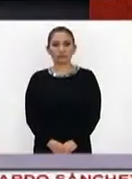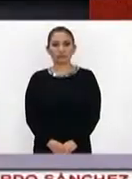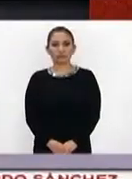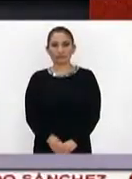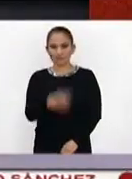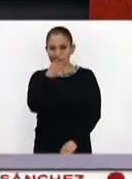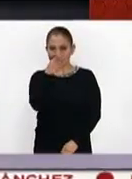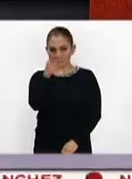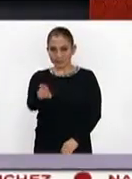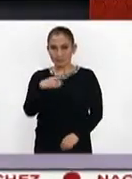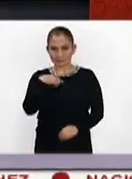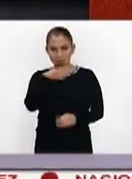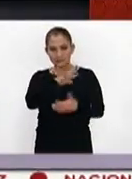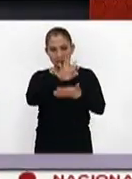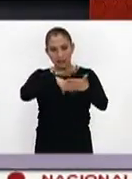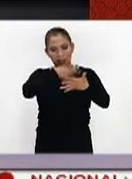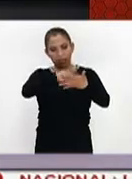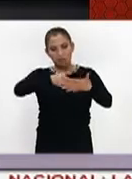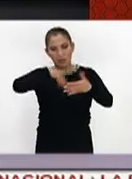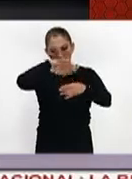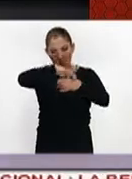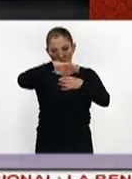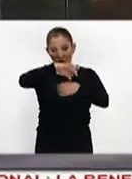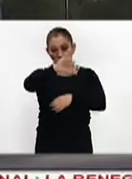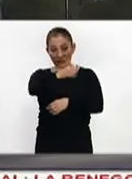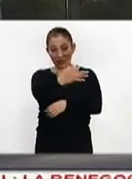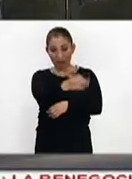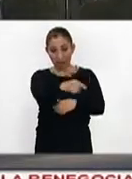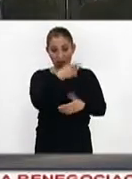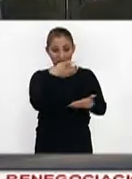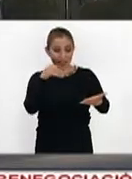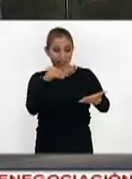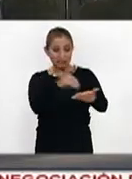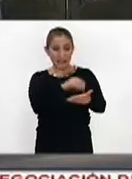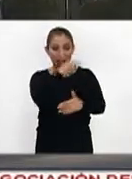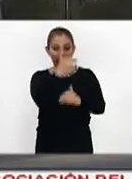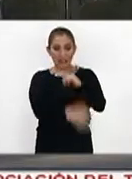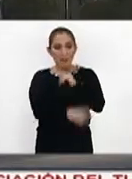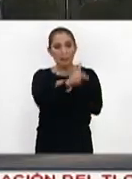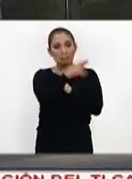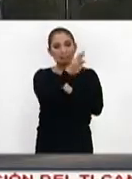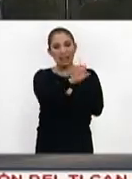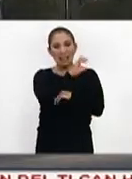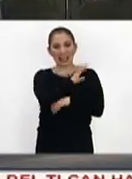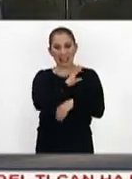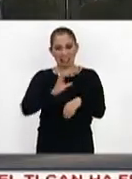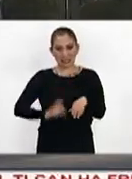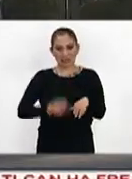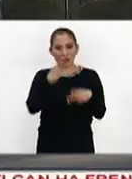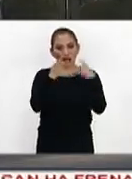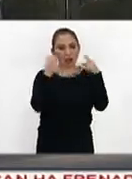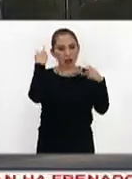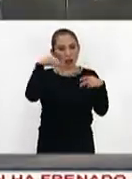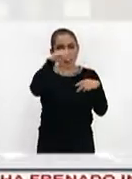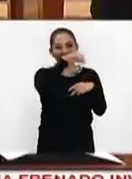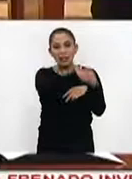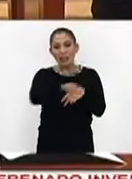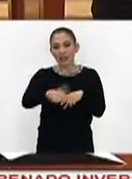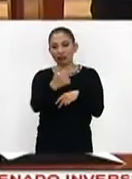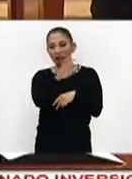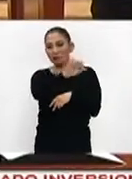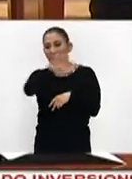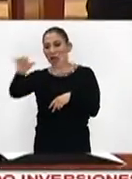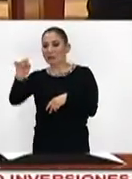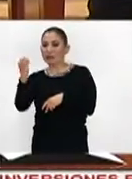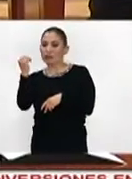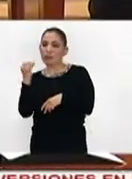De acuerdo con el calendario electoral, este 11 de febrero terminan las precampañas y del 12 de febrero al 29 de